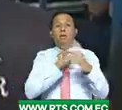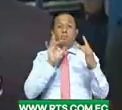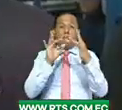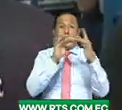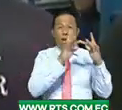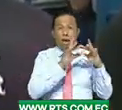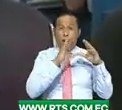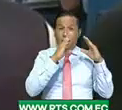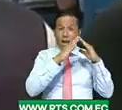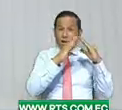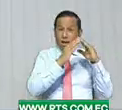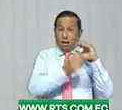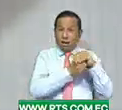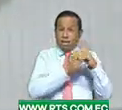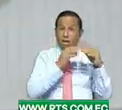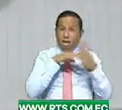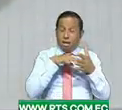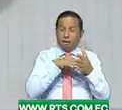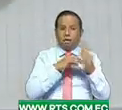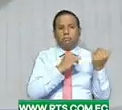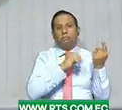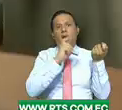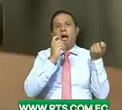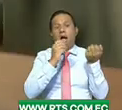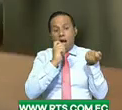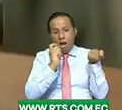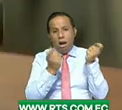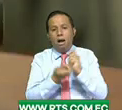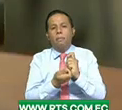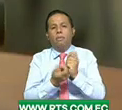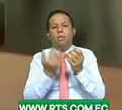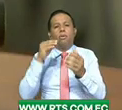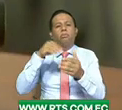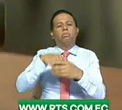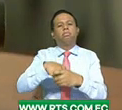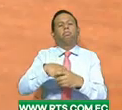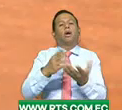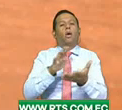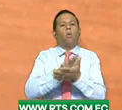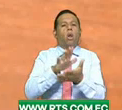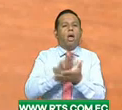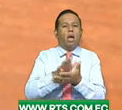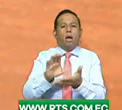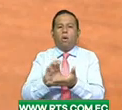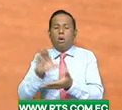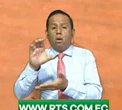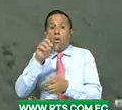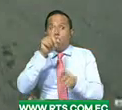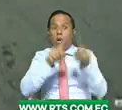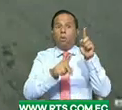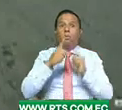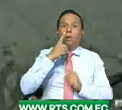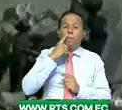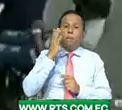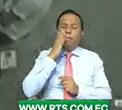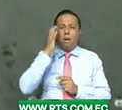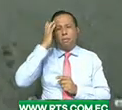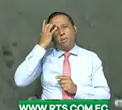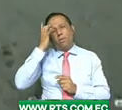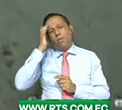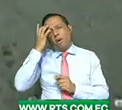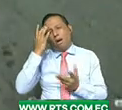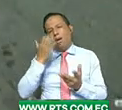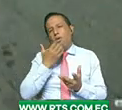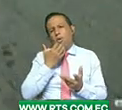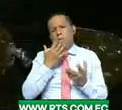régimen Costa. Ni Guayaquil a muchos padres y profesores. Les preocupa la situación de los hechos delictivos y violentos que se presentan, por ejemplo, en la